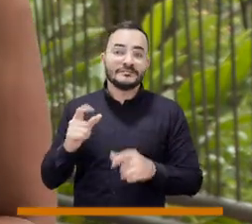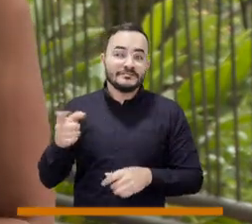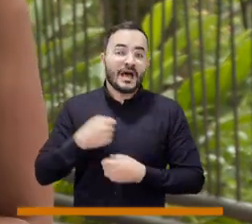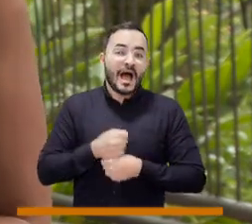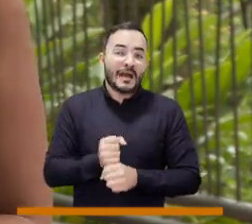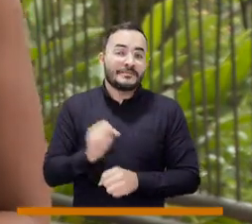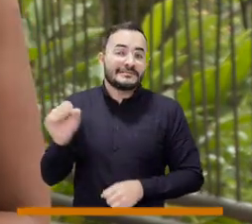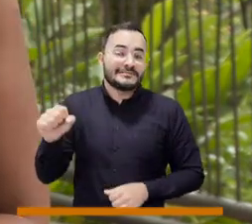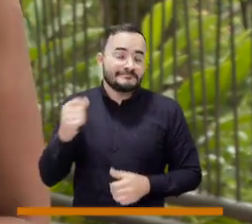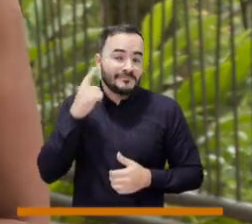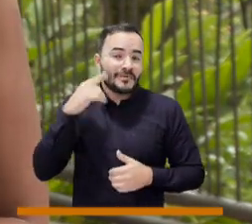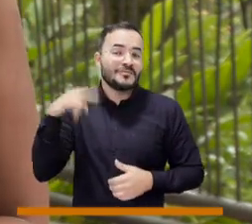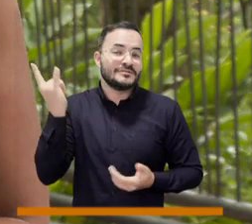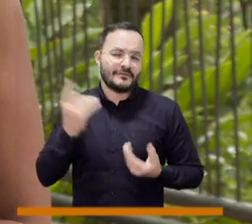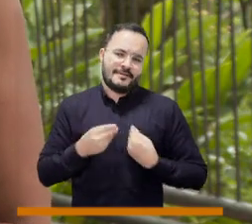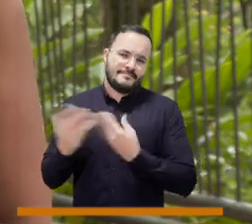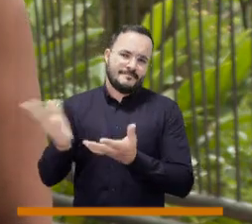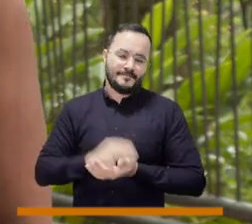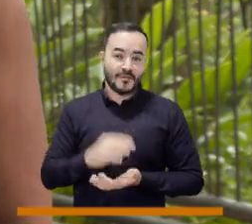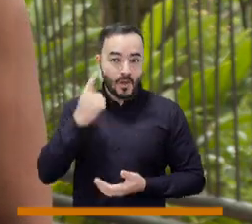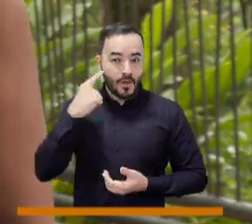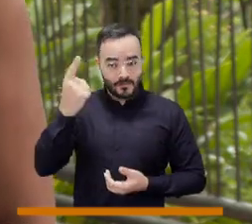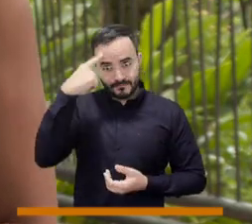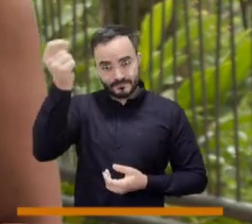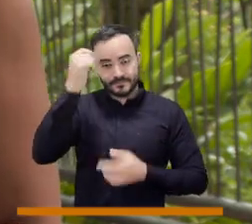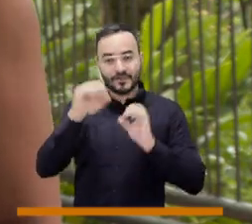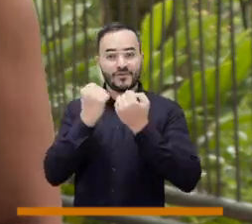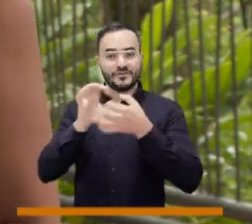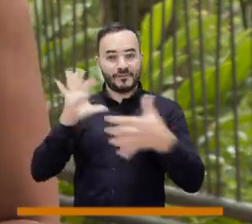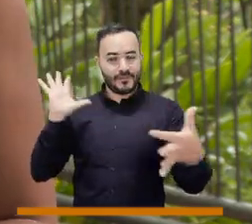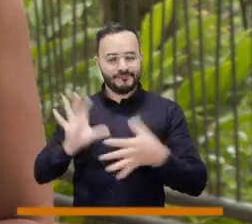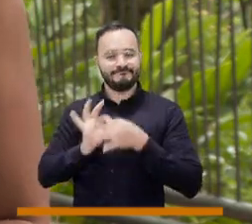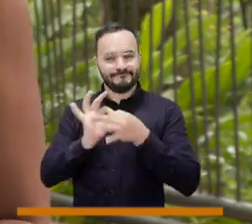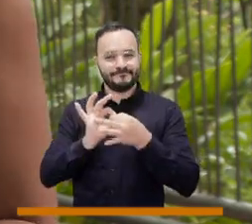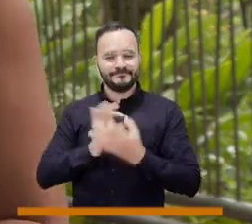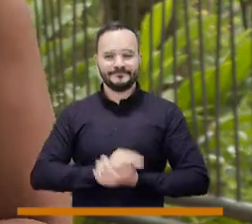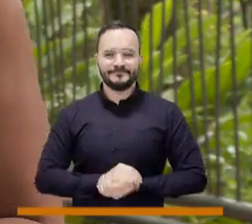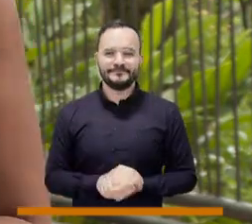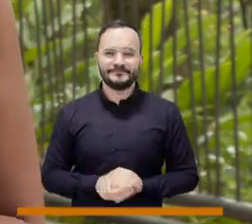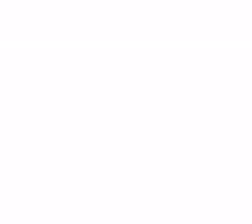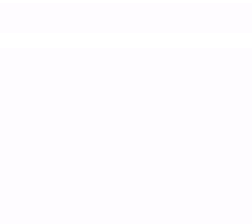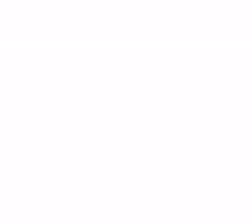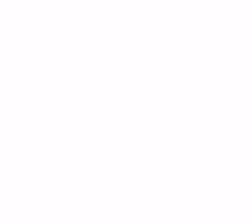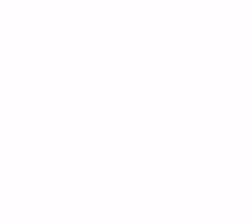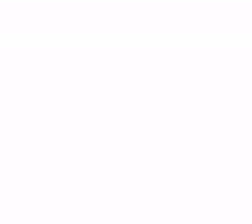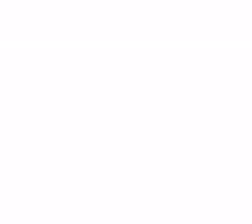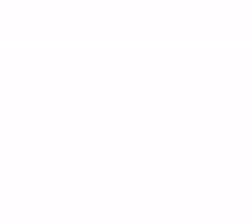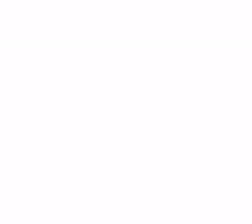quiere, hay otra persona que sí tiene hambre. Ojo pues, porque el consejo somos tú y yo.